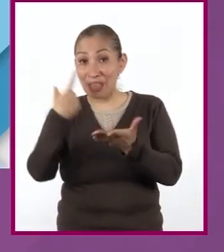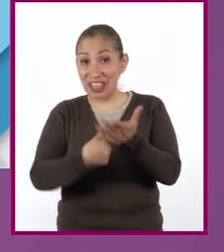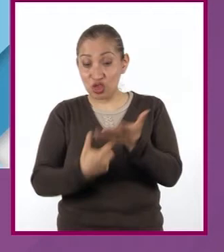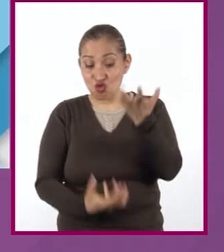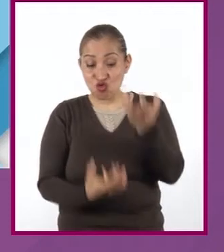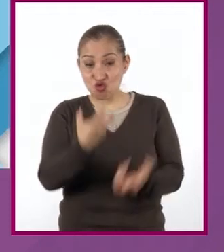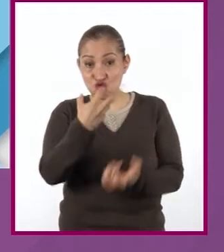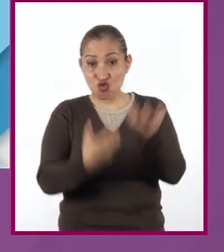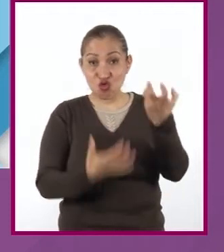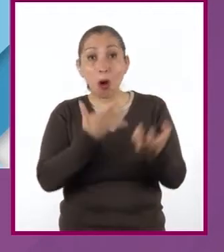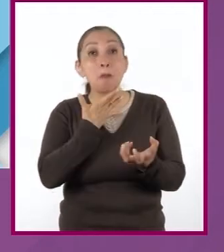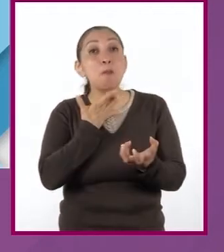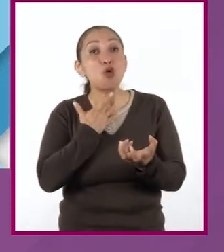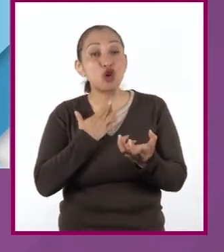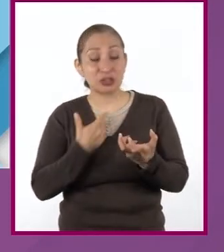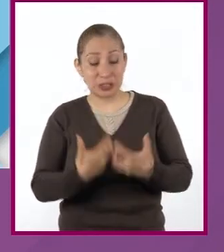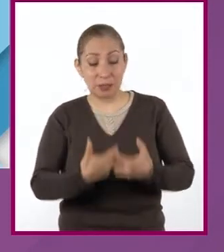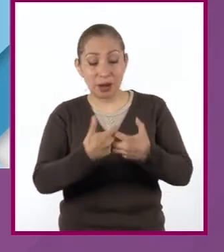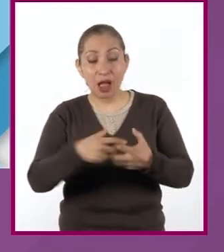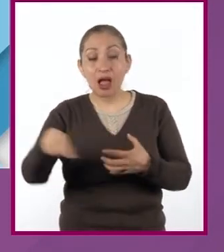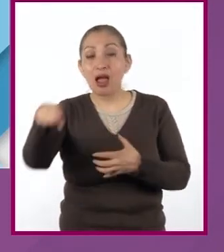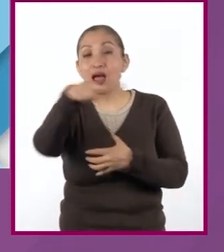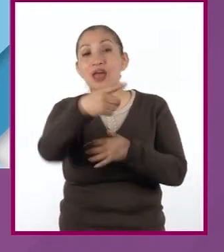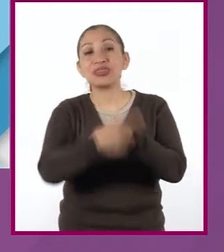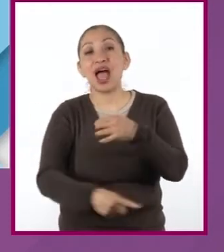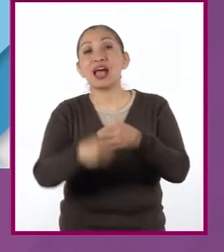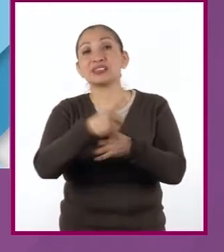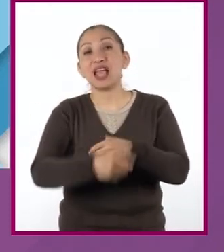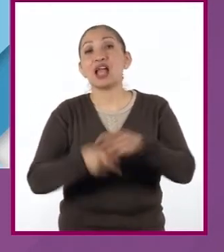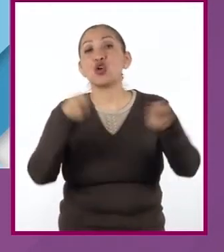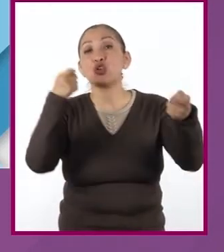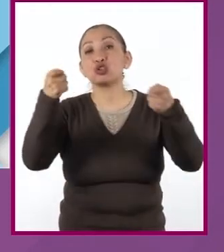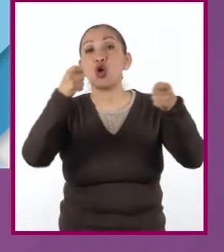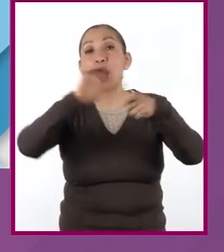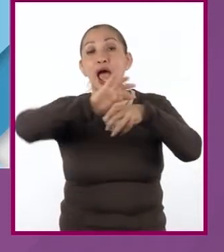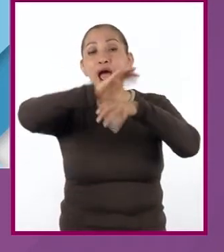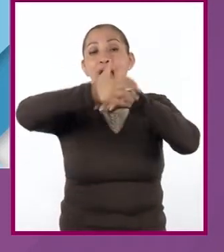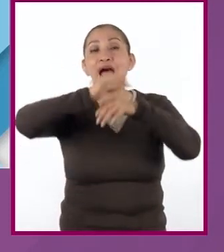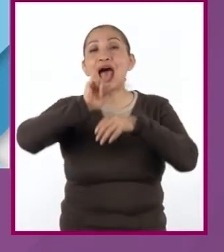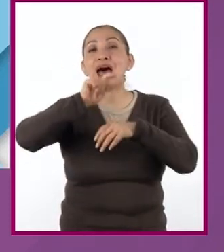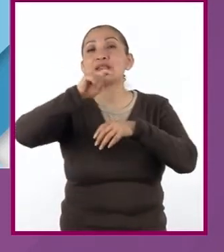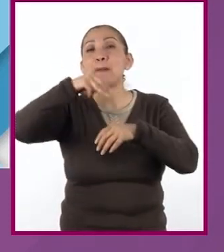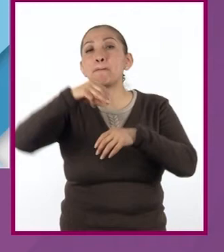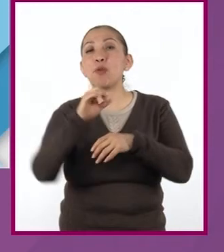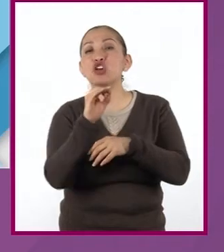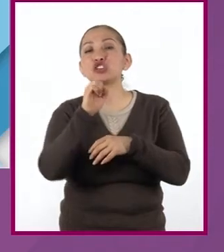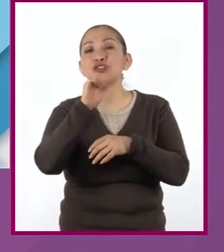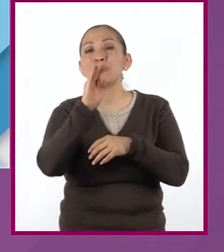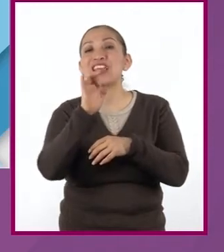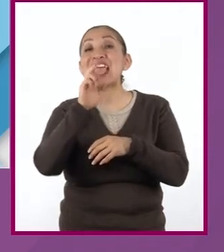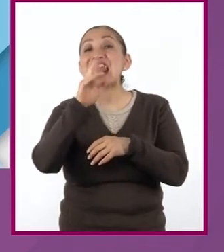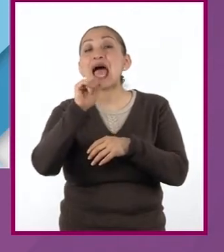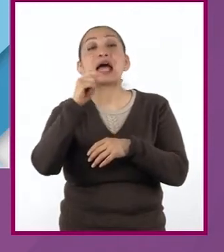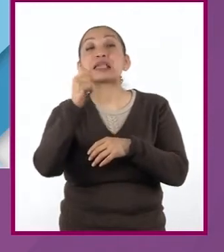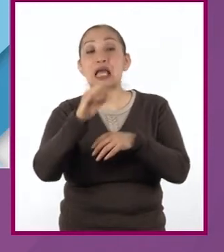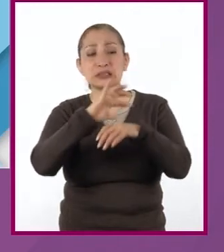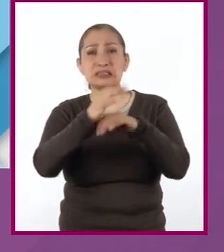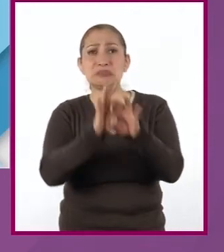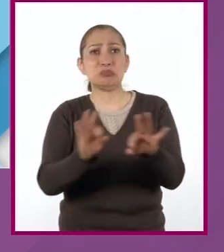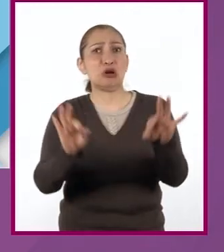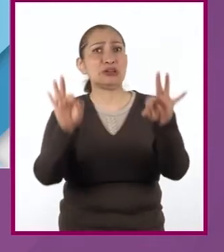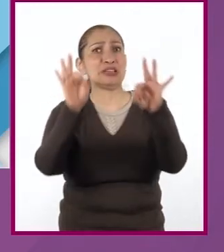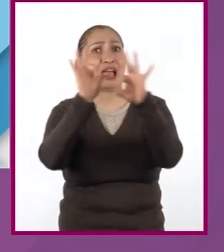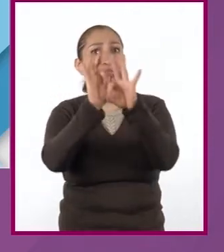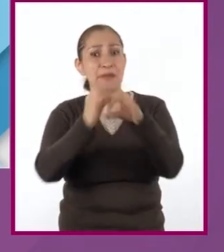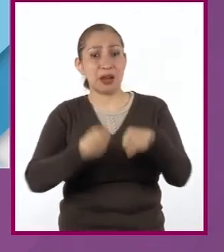quema de combustibles afectan el equilibrio de la atmósfera. La atmósfera es un factor clave para